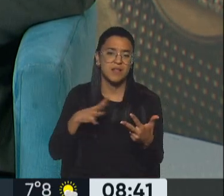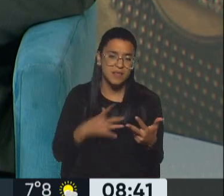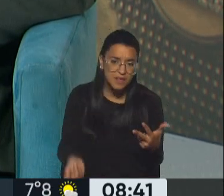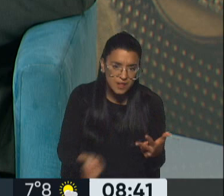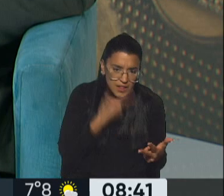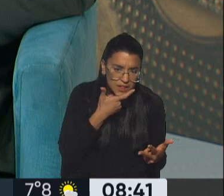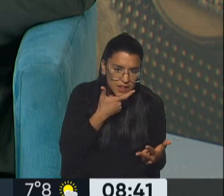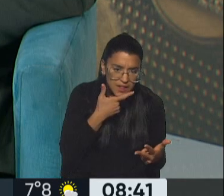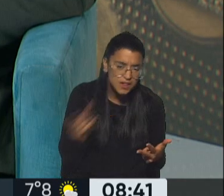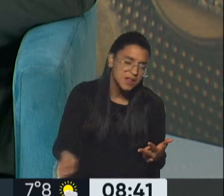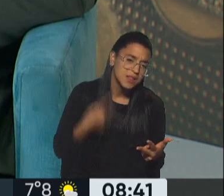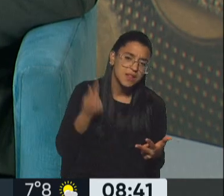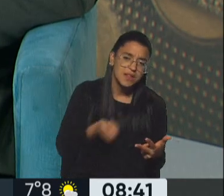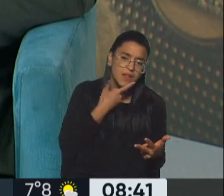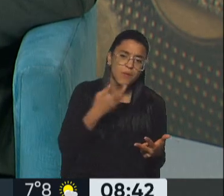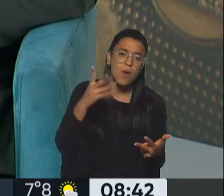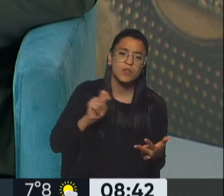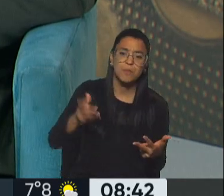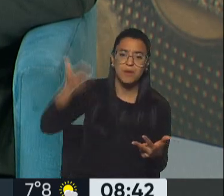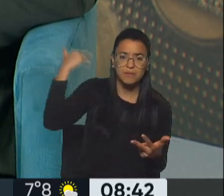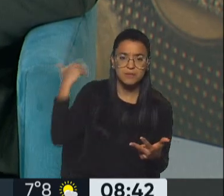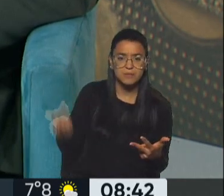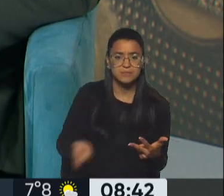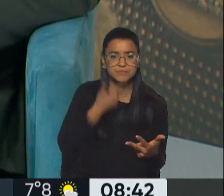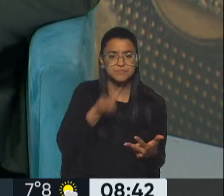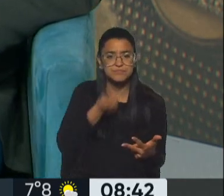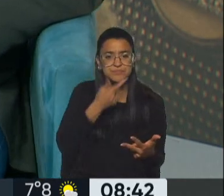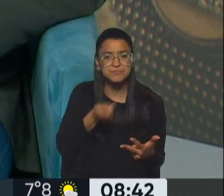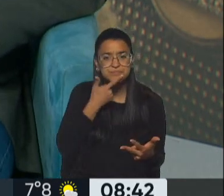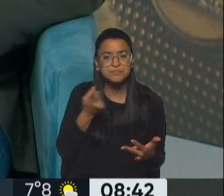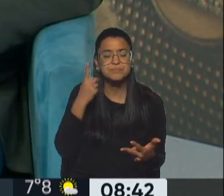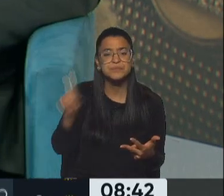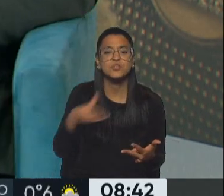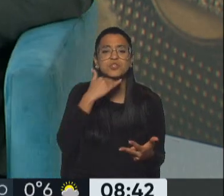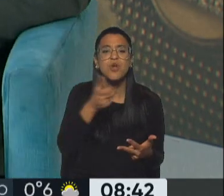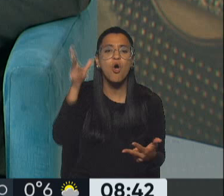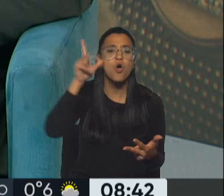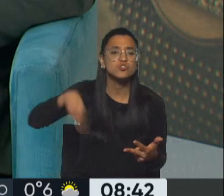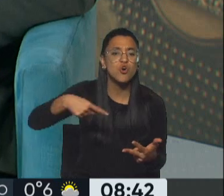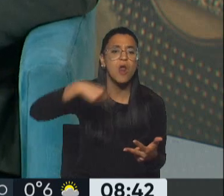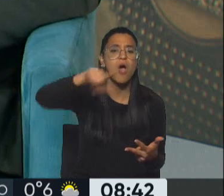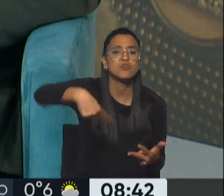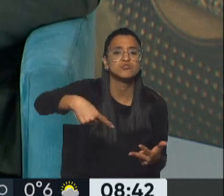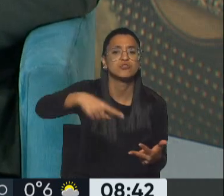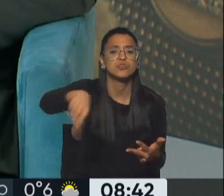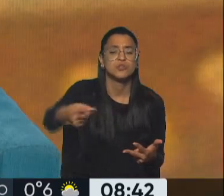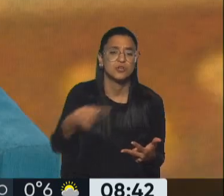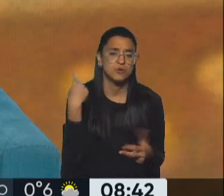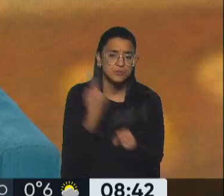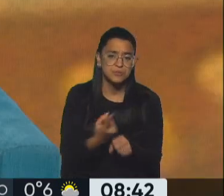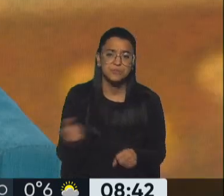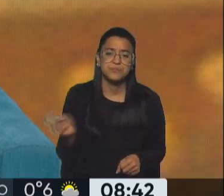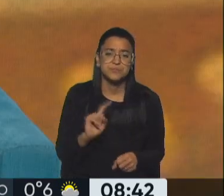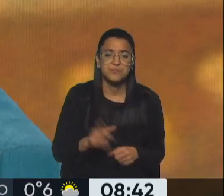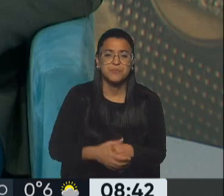que lo tomé hace 4 meses. Sí, clavate las 3 juntas. Claro, no sé si cada 8 horas no se puede. No, obvio. Digamos, es una